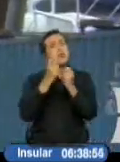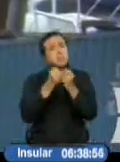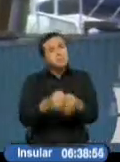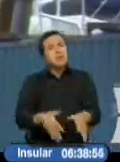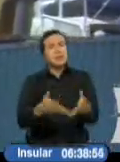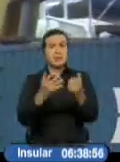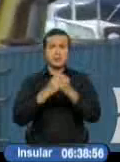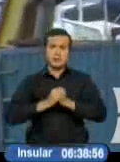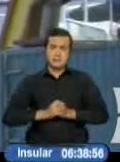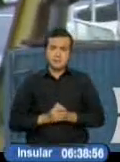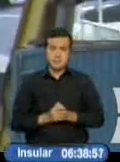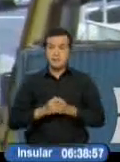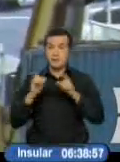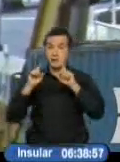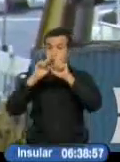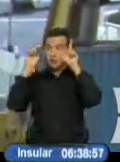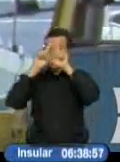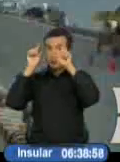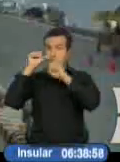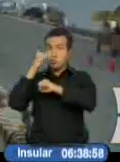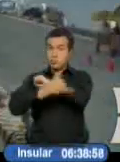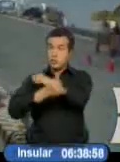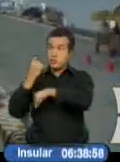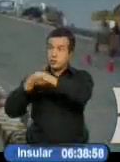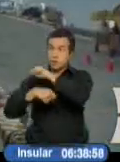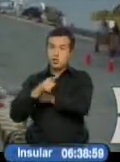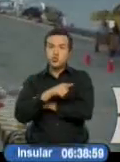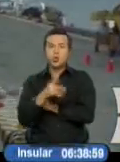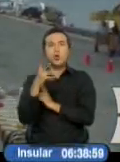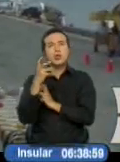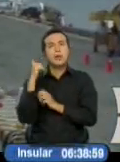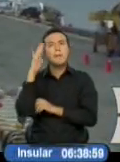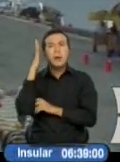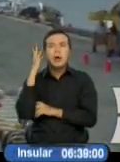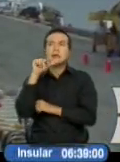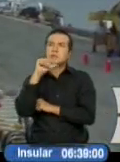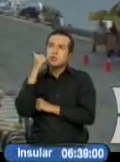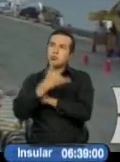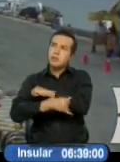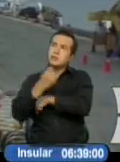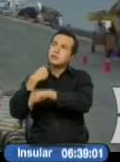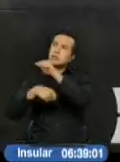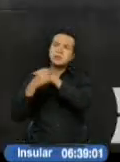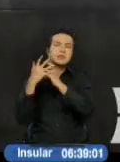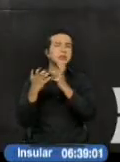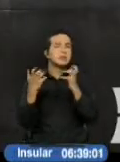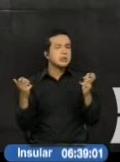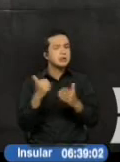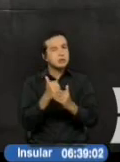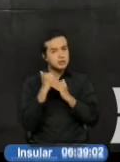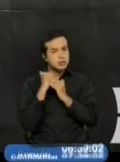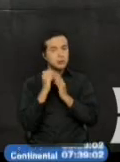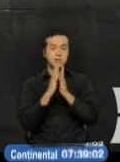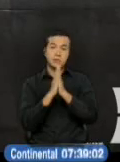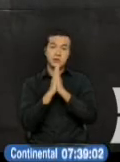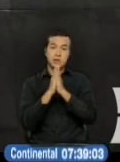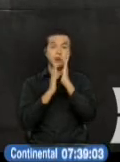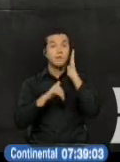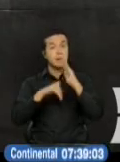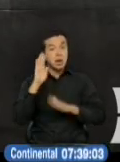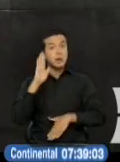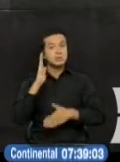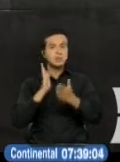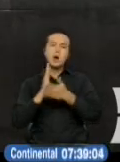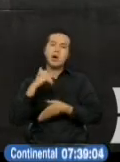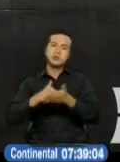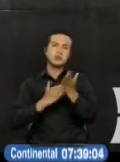de los exportadores hay en cambio otras peticiones en torno a facilidades para incrementar su comercialización externa. También demandamos que haya acceso a